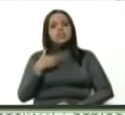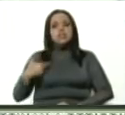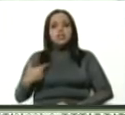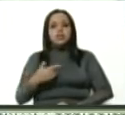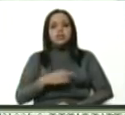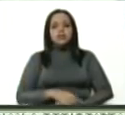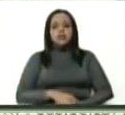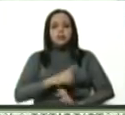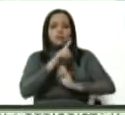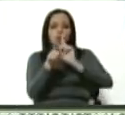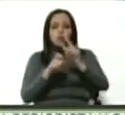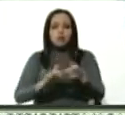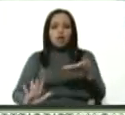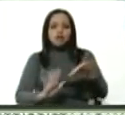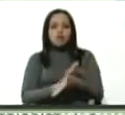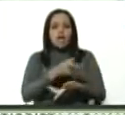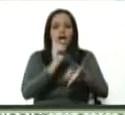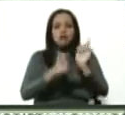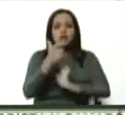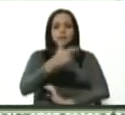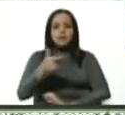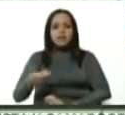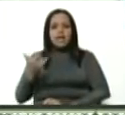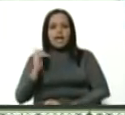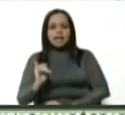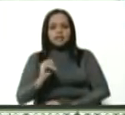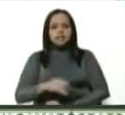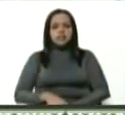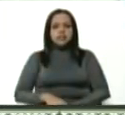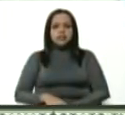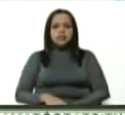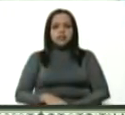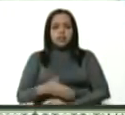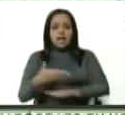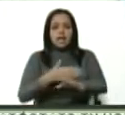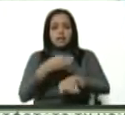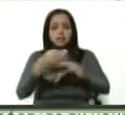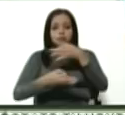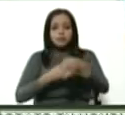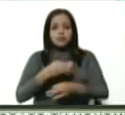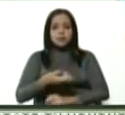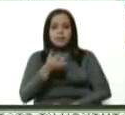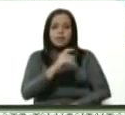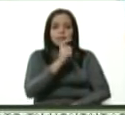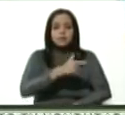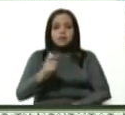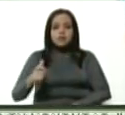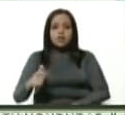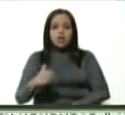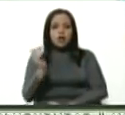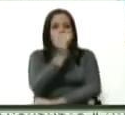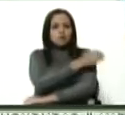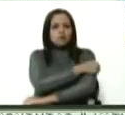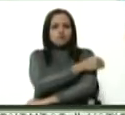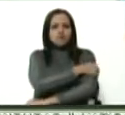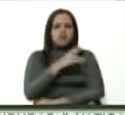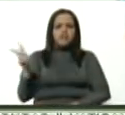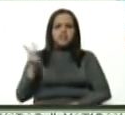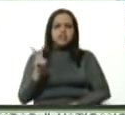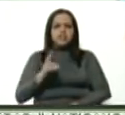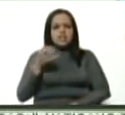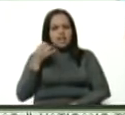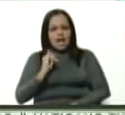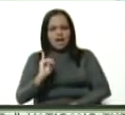oportunidad para preguntarle sobre ciertas personalidades que están precisamente, usted hablaba con Borrell, y hay personalidades de la oposición venezolana que